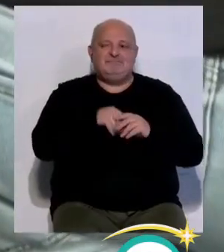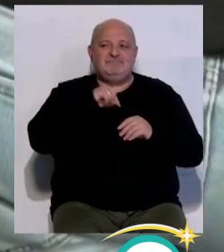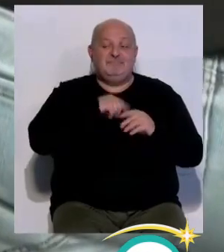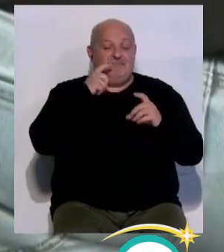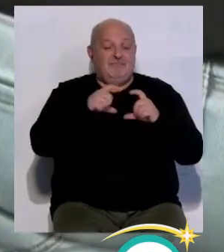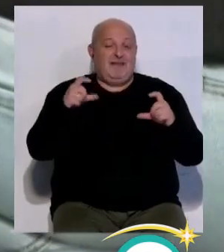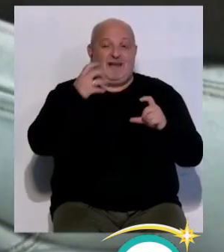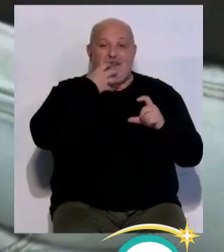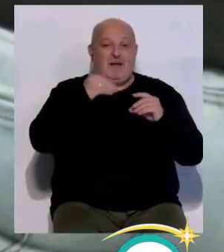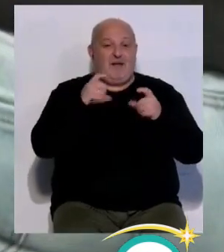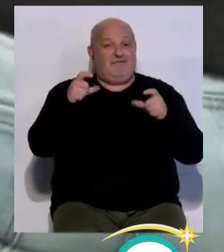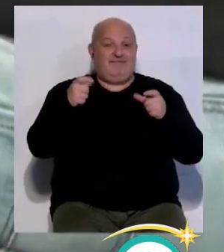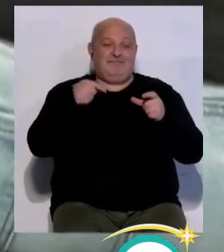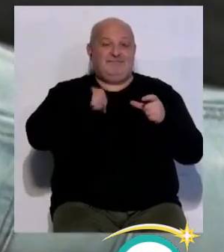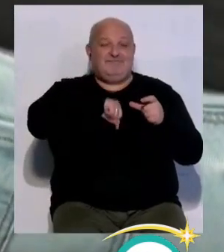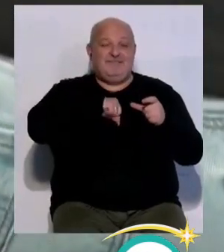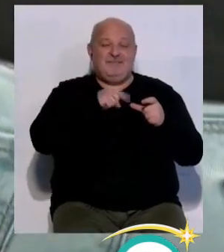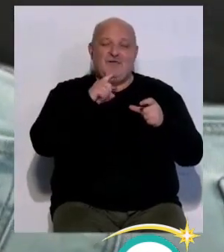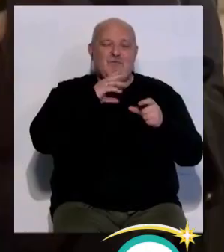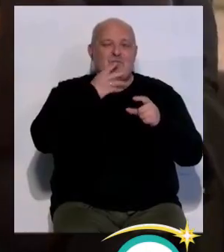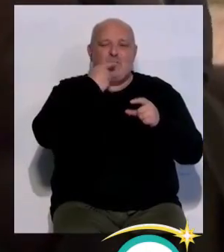hermano, soy yo.